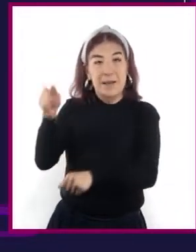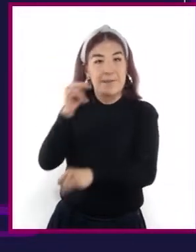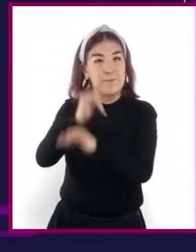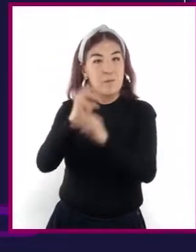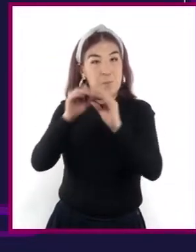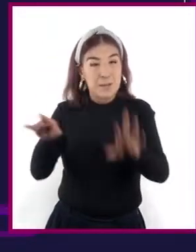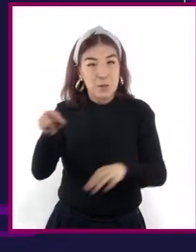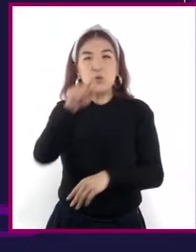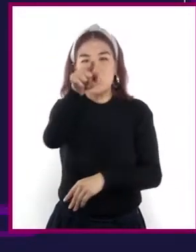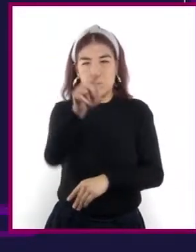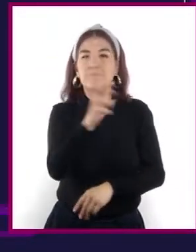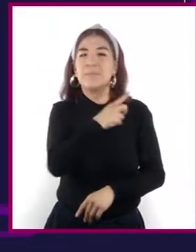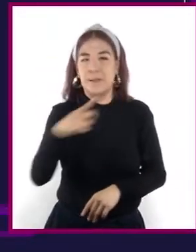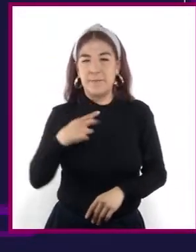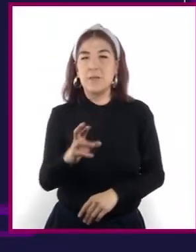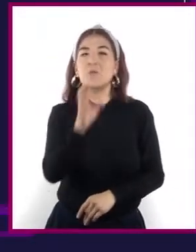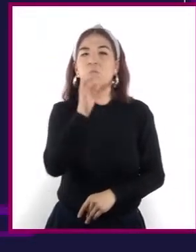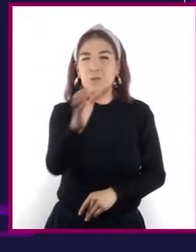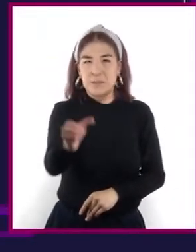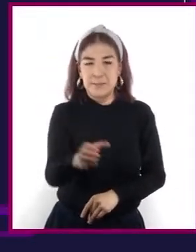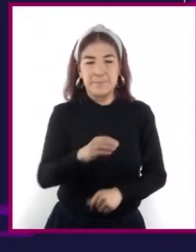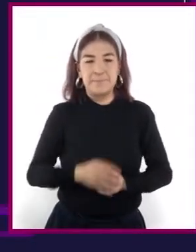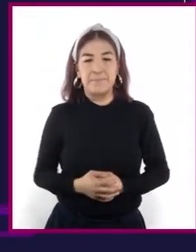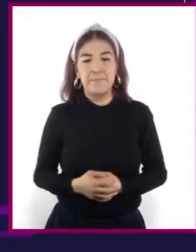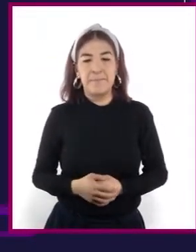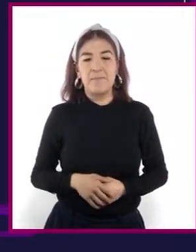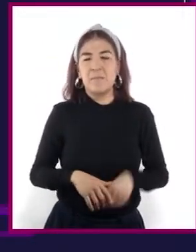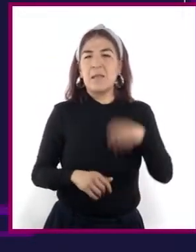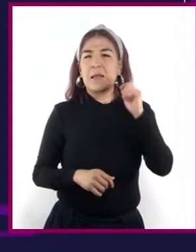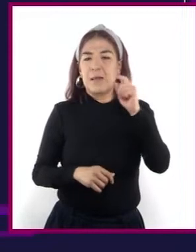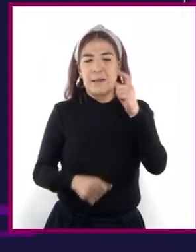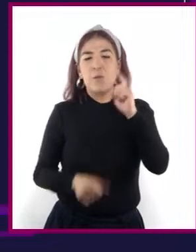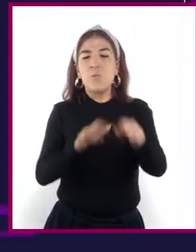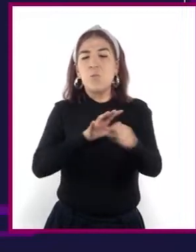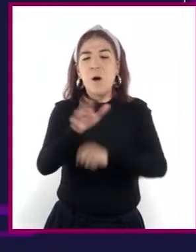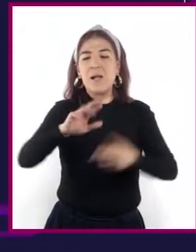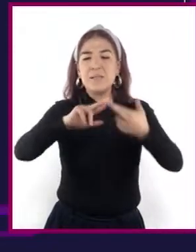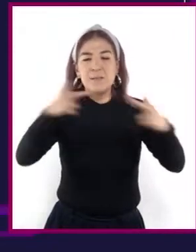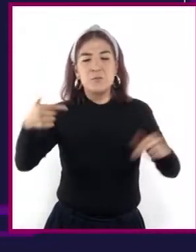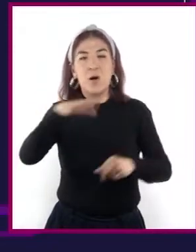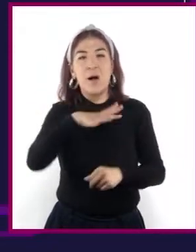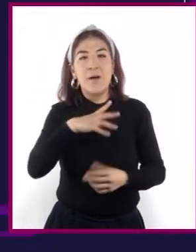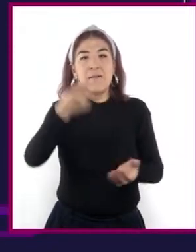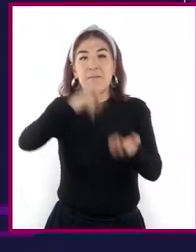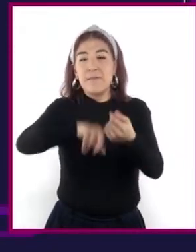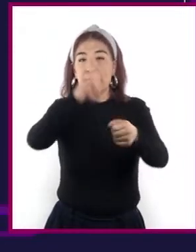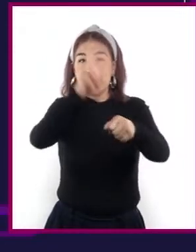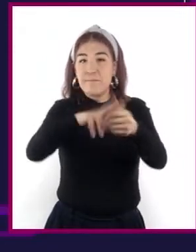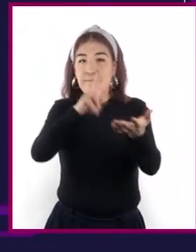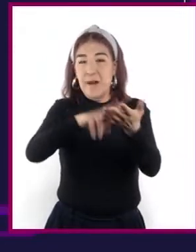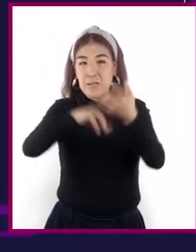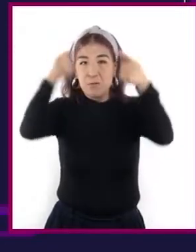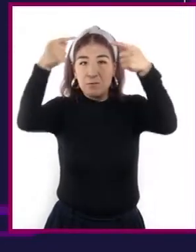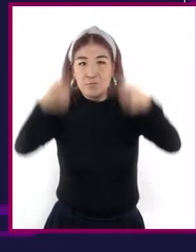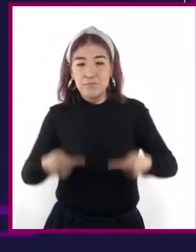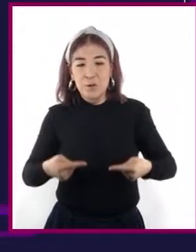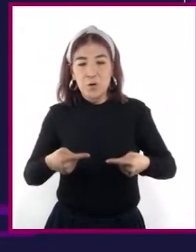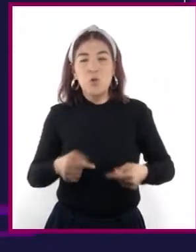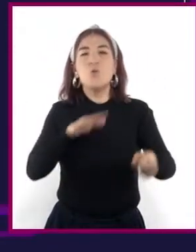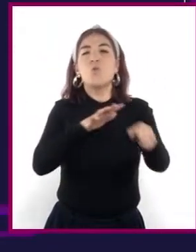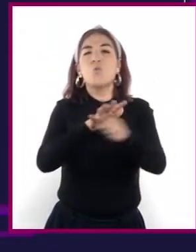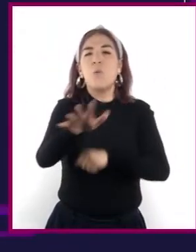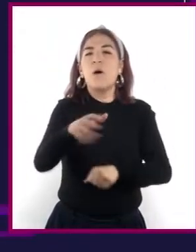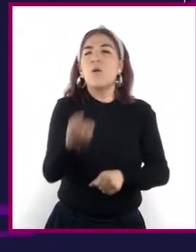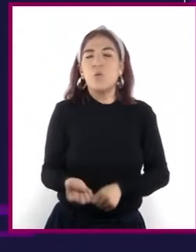A. ¿Qué tipo de relación se observa entre las magnitudes? Inciso B. ¿Cuántos kilómetros